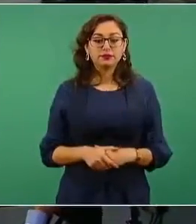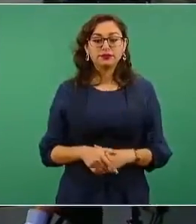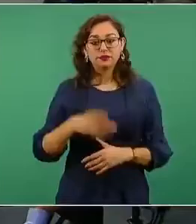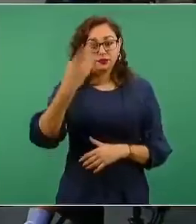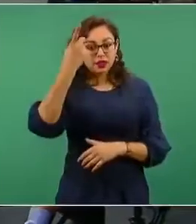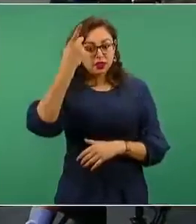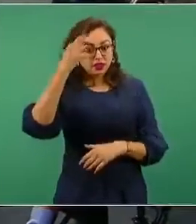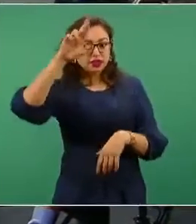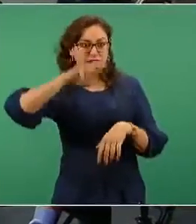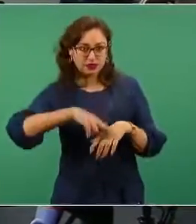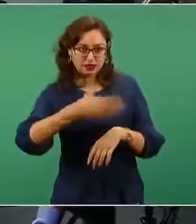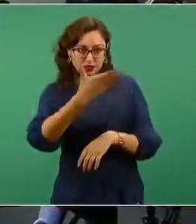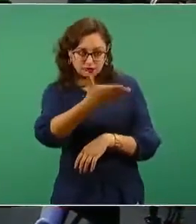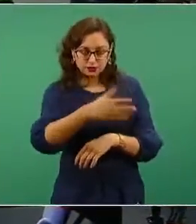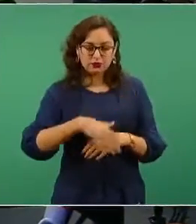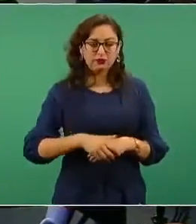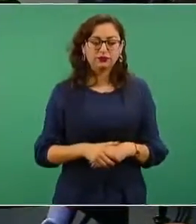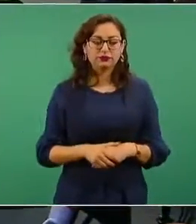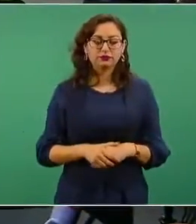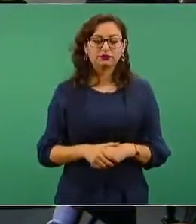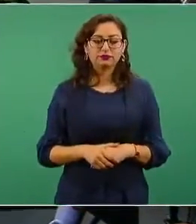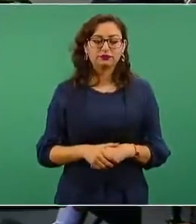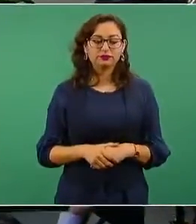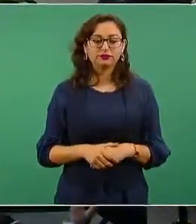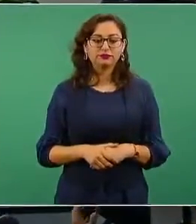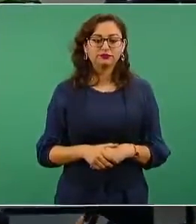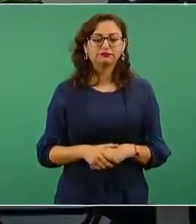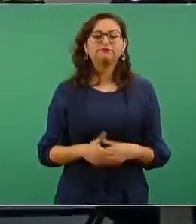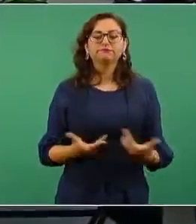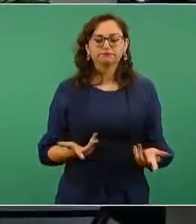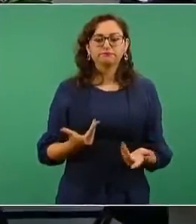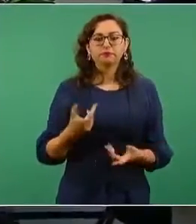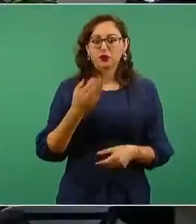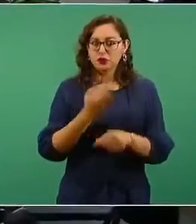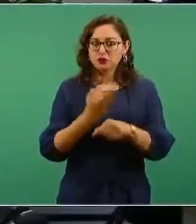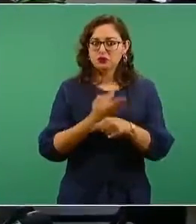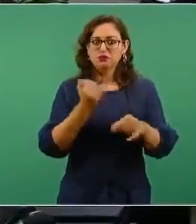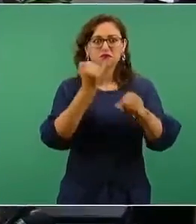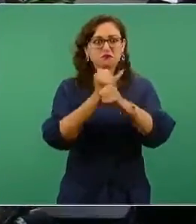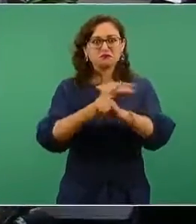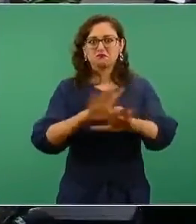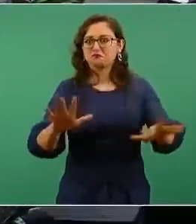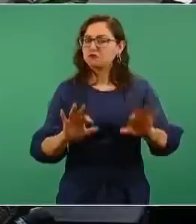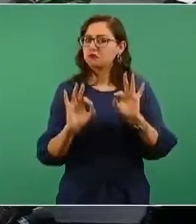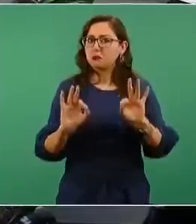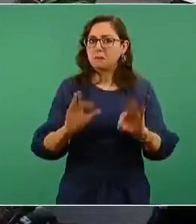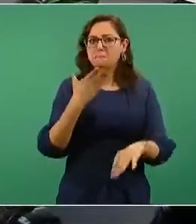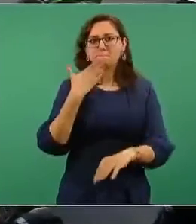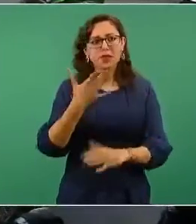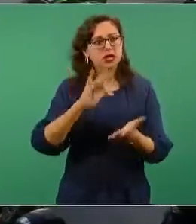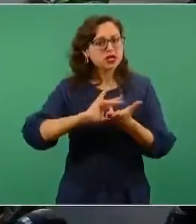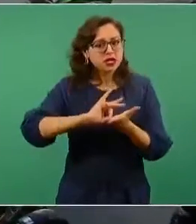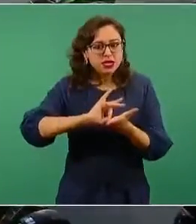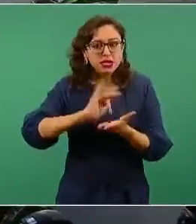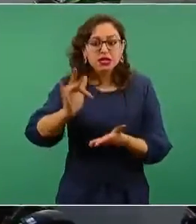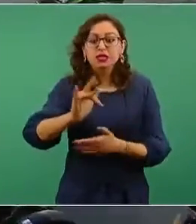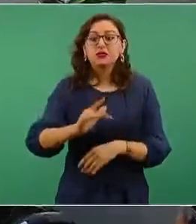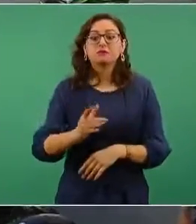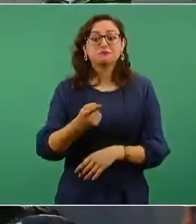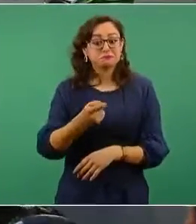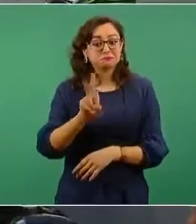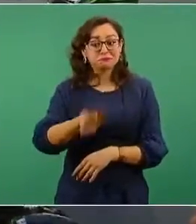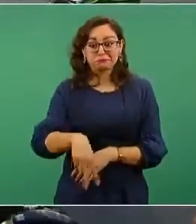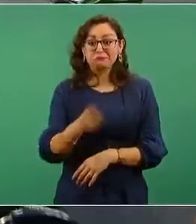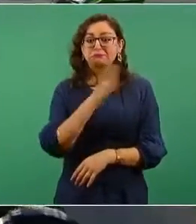Director Romero, muy afortunado y muy agradecidos por este informe que nos da buenas noticias, como